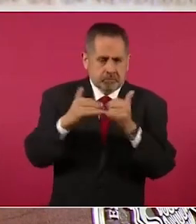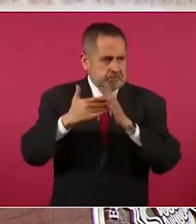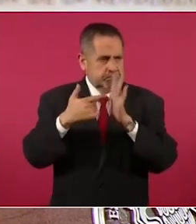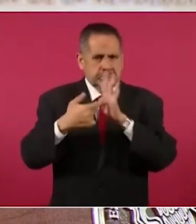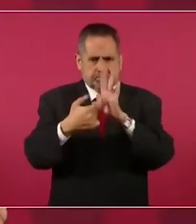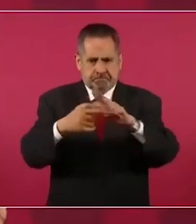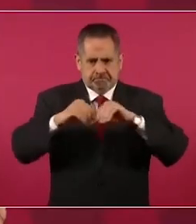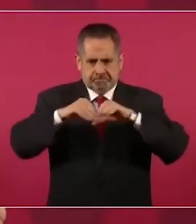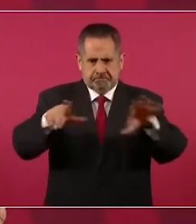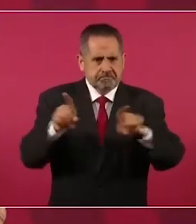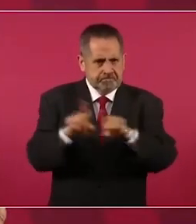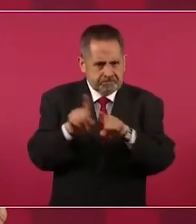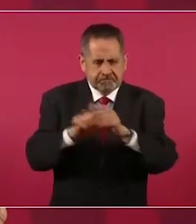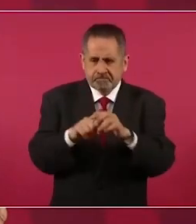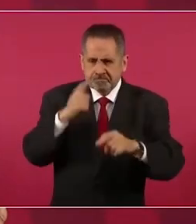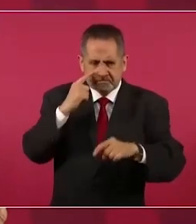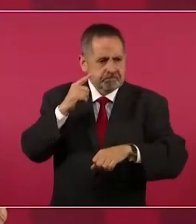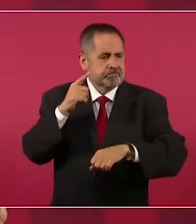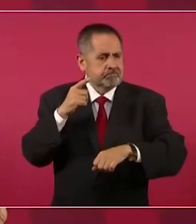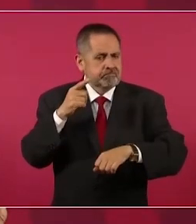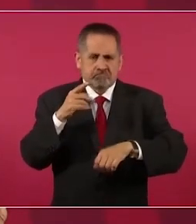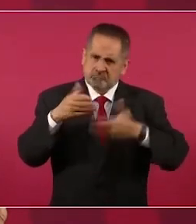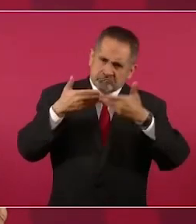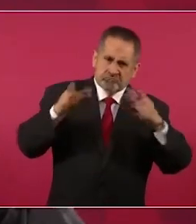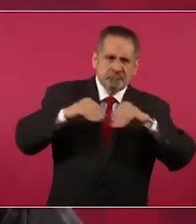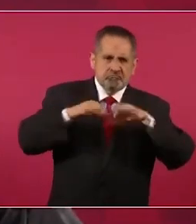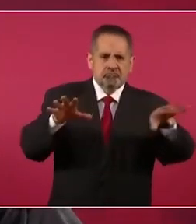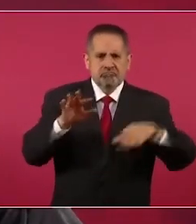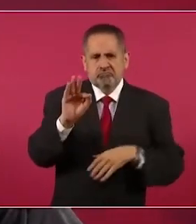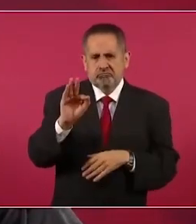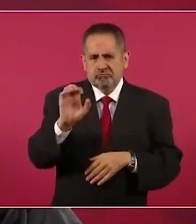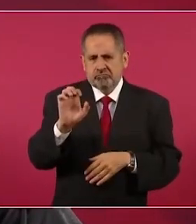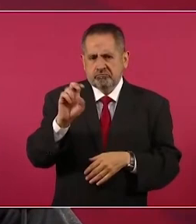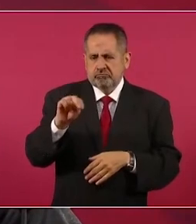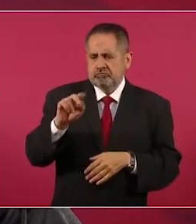a enfrentar abiertamente el fentanilo,